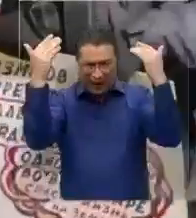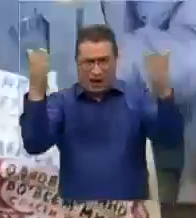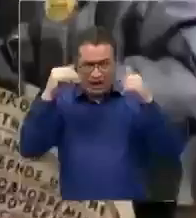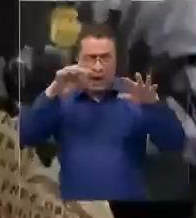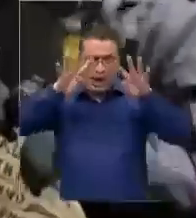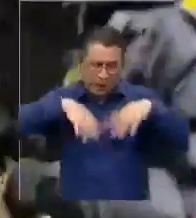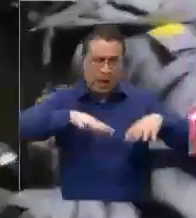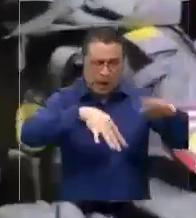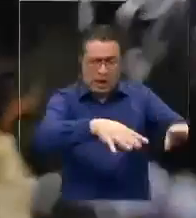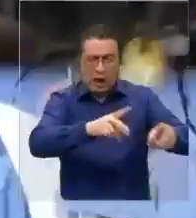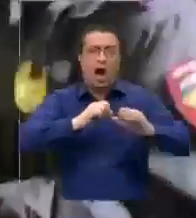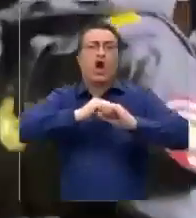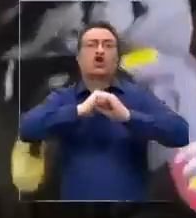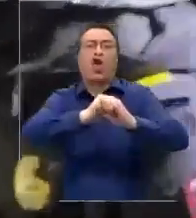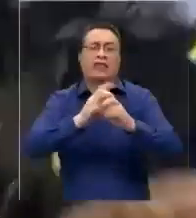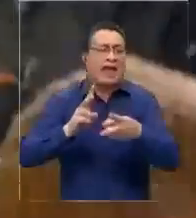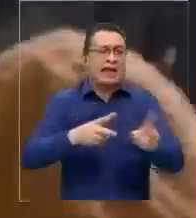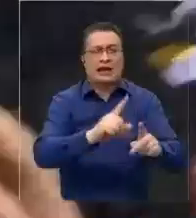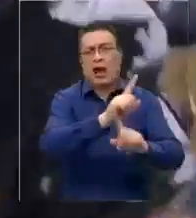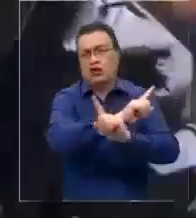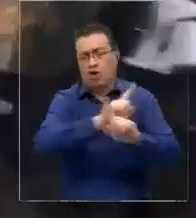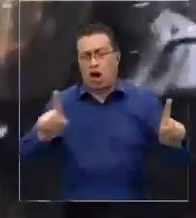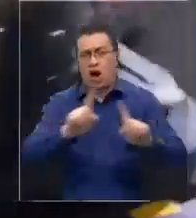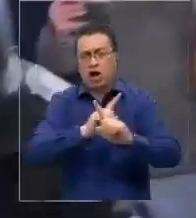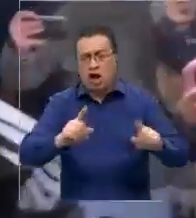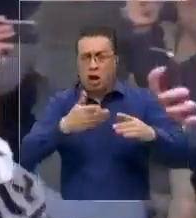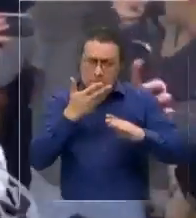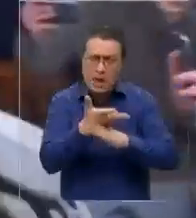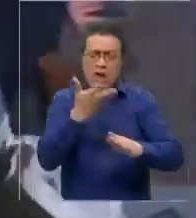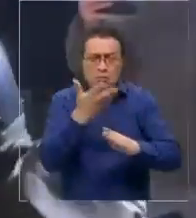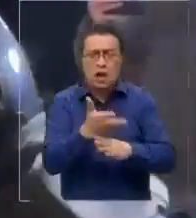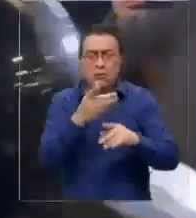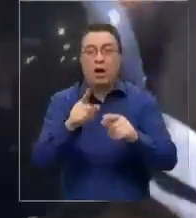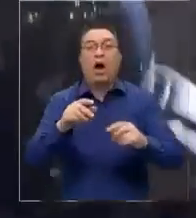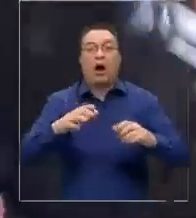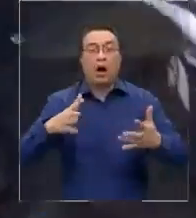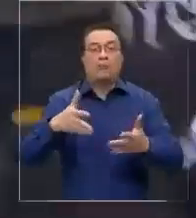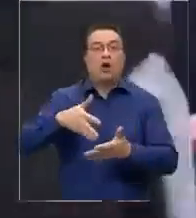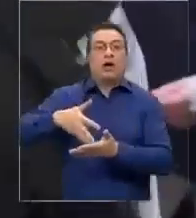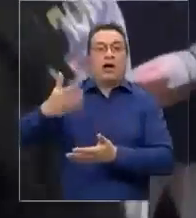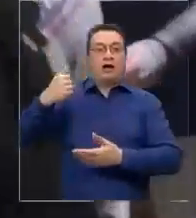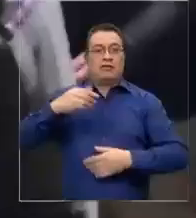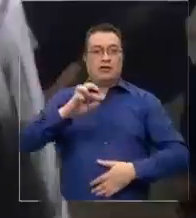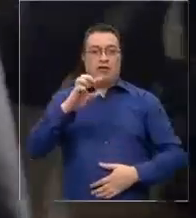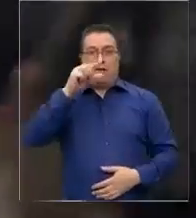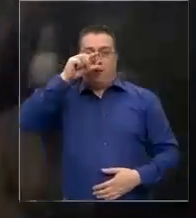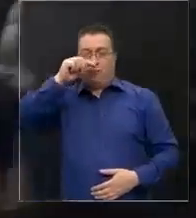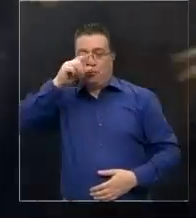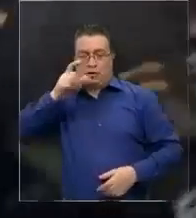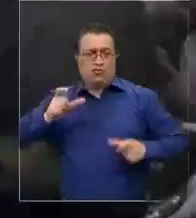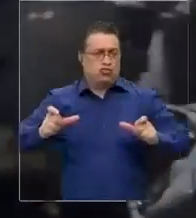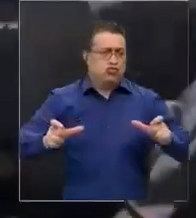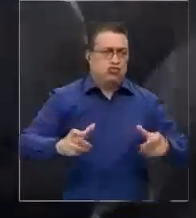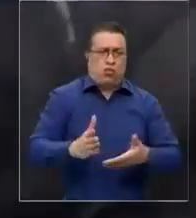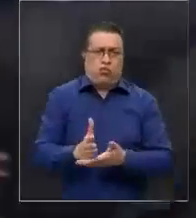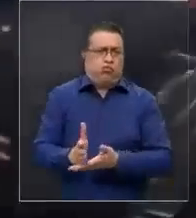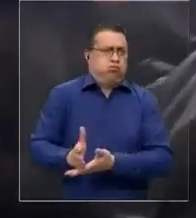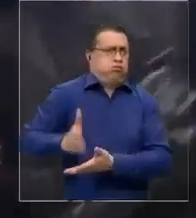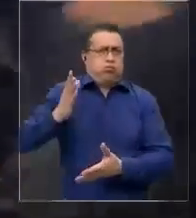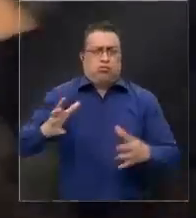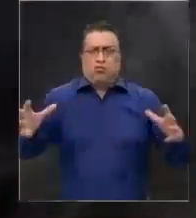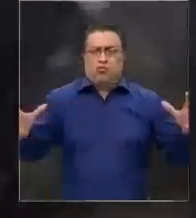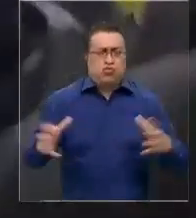contra esta guerra. Algo que sin duda está debilitando la posición tremendamente fuerte que tenía Vladimir Putin, quien controla con mano de hierro